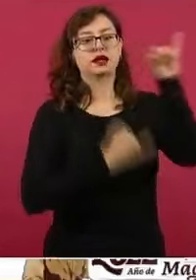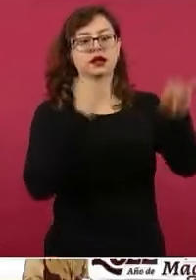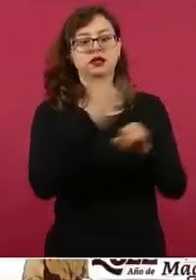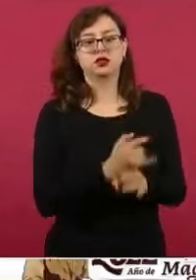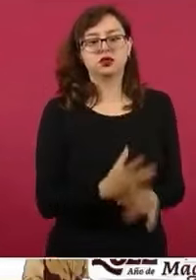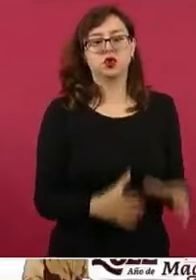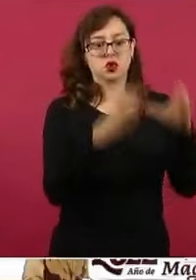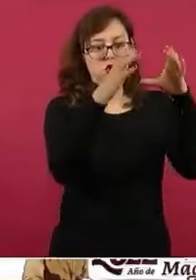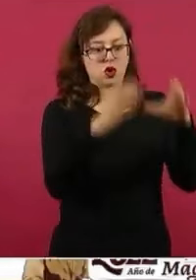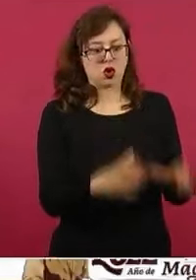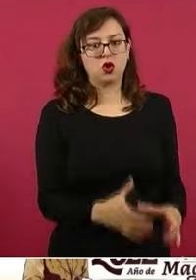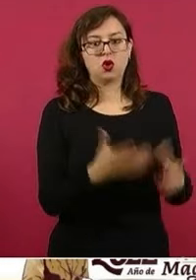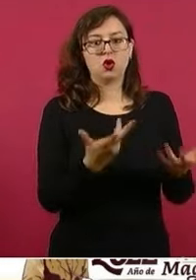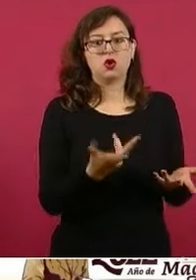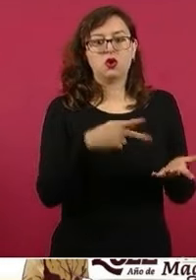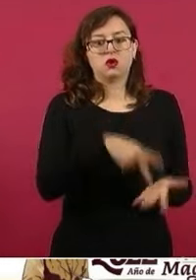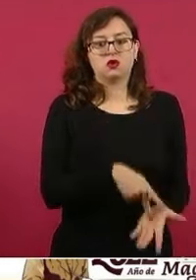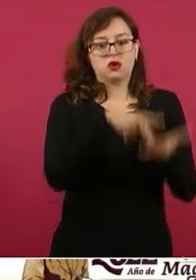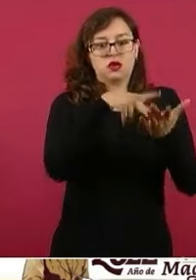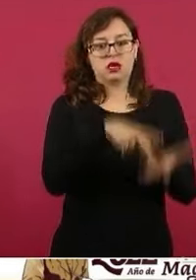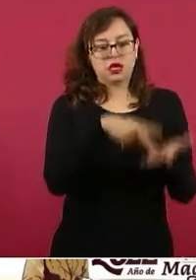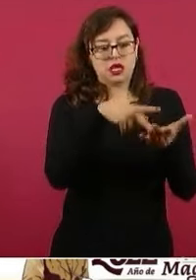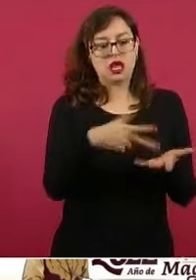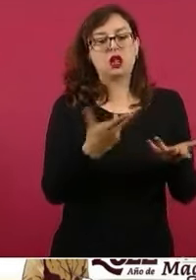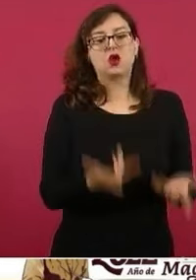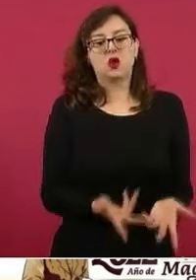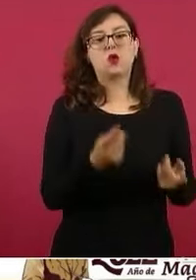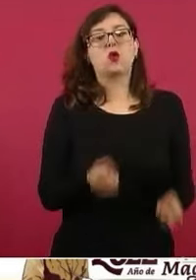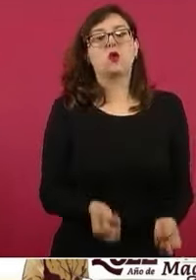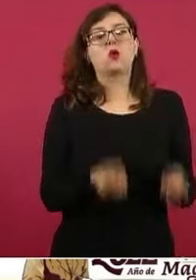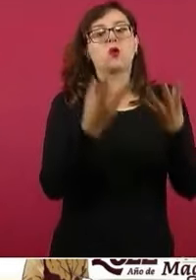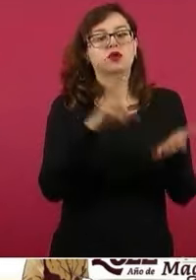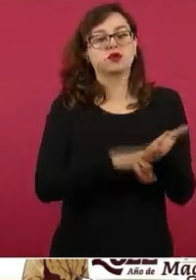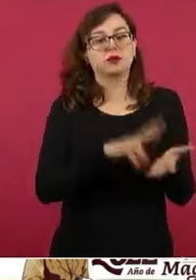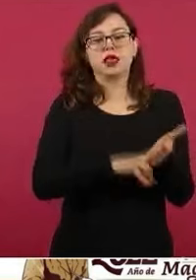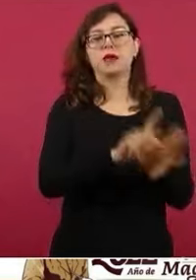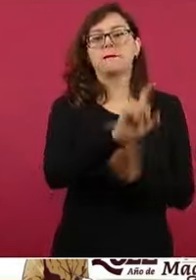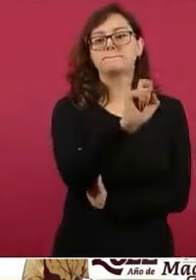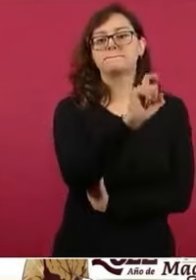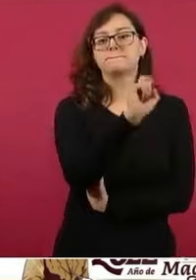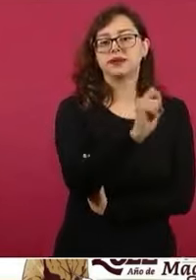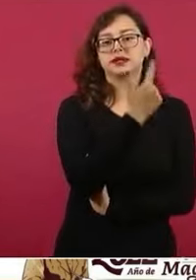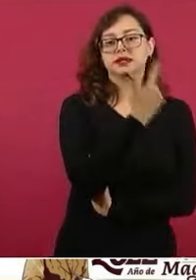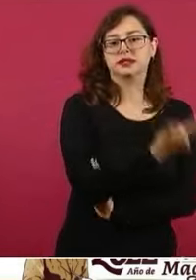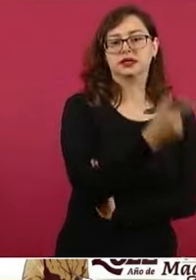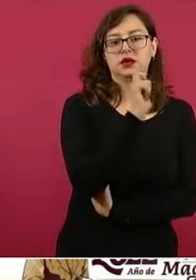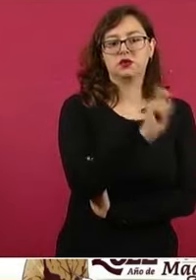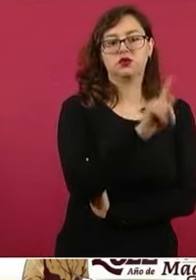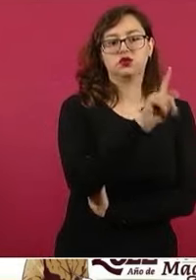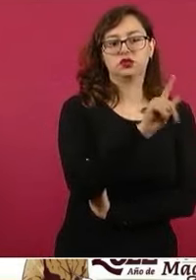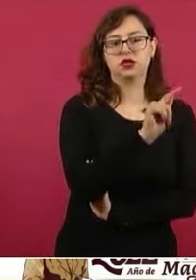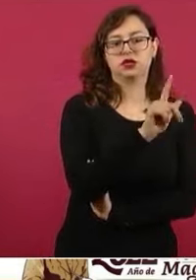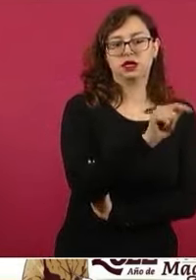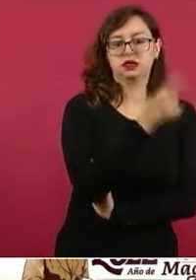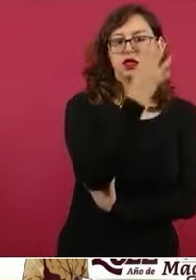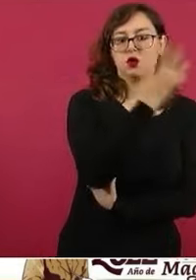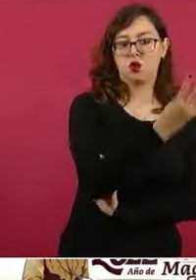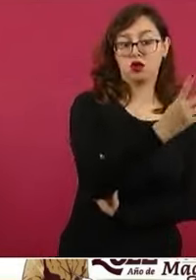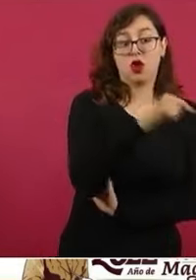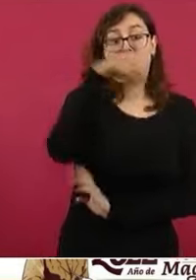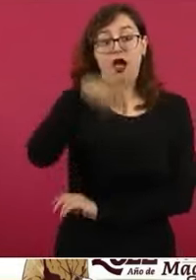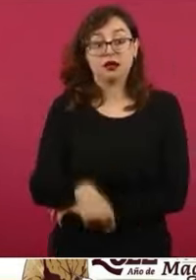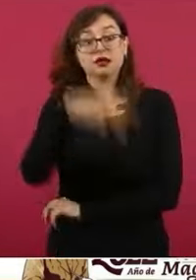$27.74 el kilo, convirtiendo a pesos y a kilos el precio internacional, cuando el promedio de las 145 regiones en